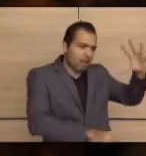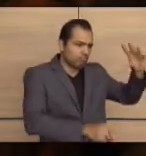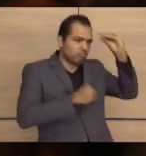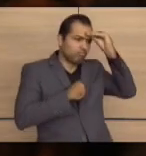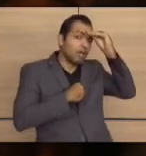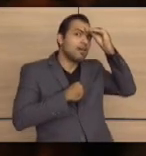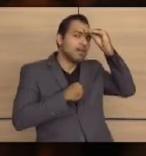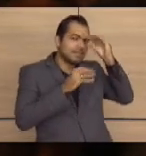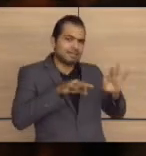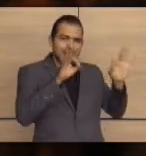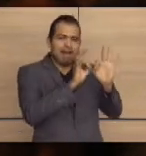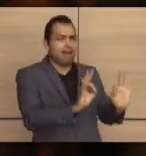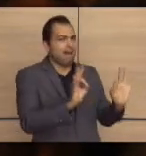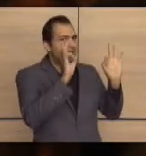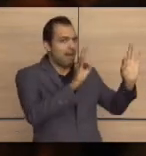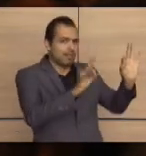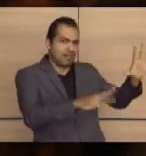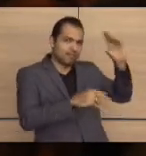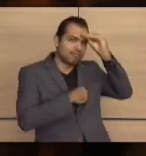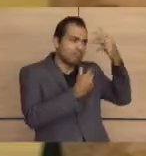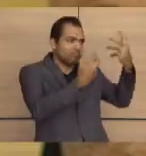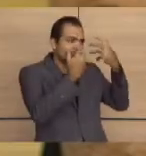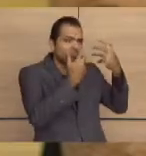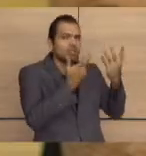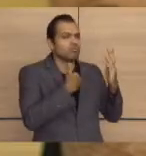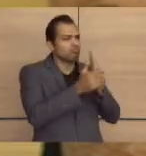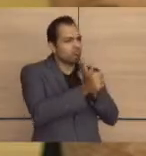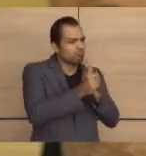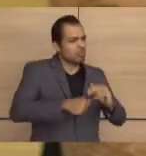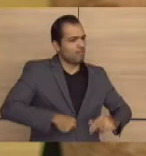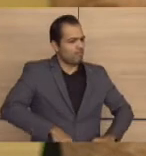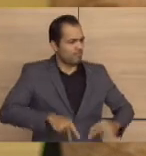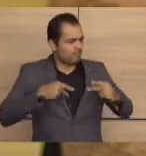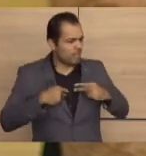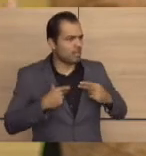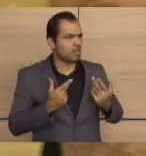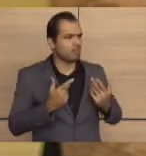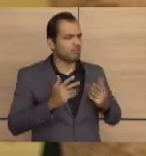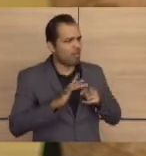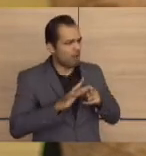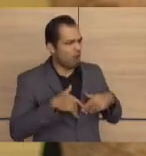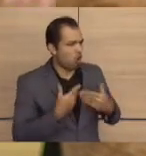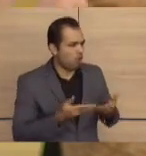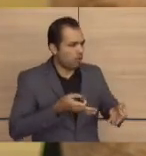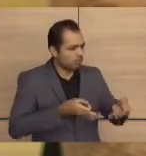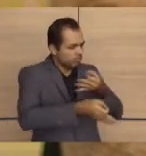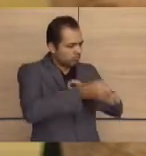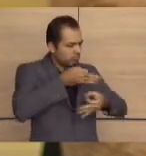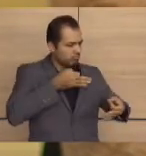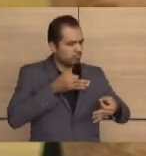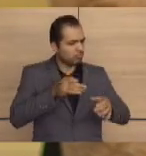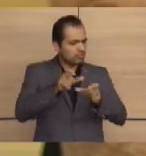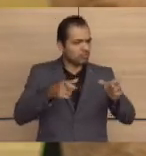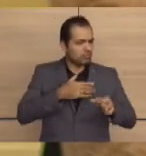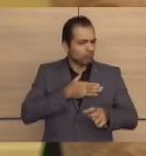empatía, las capacidades blandas, las habilidades prácticas para la vida, cosas que nos pueden servir en un futuro para generar una sociedad en